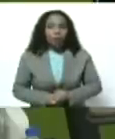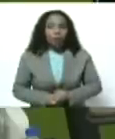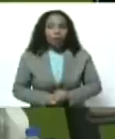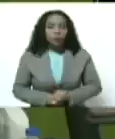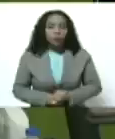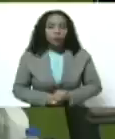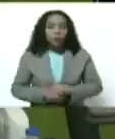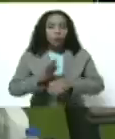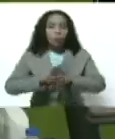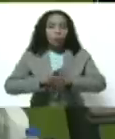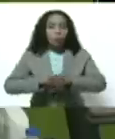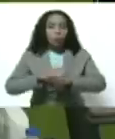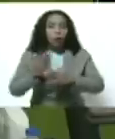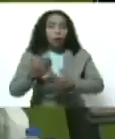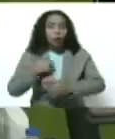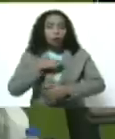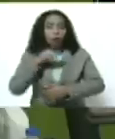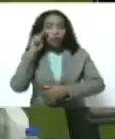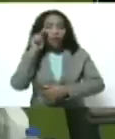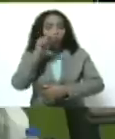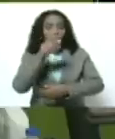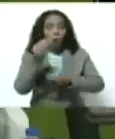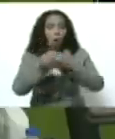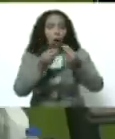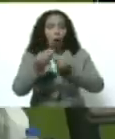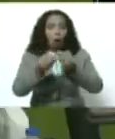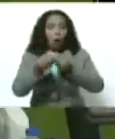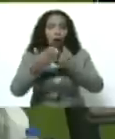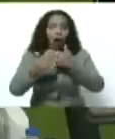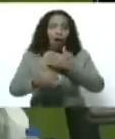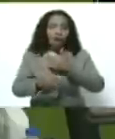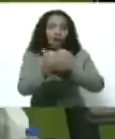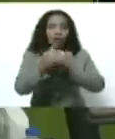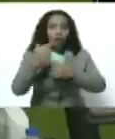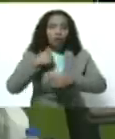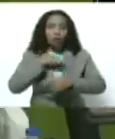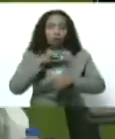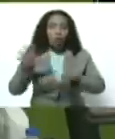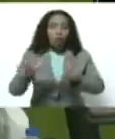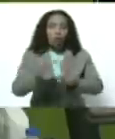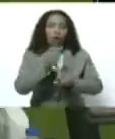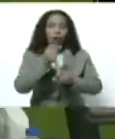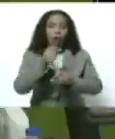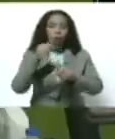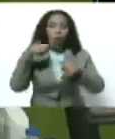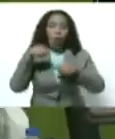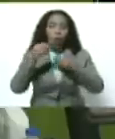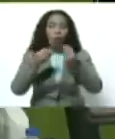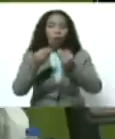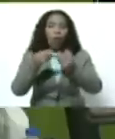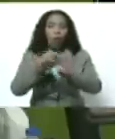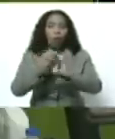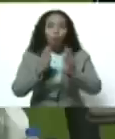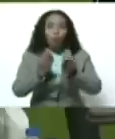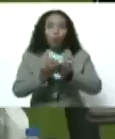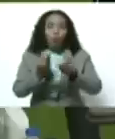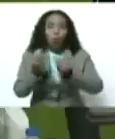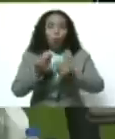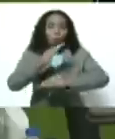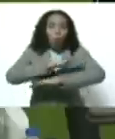porque hemos visto una reversión del avance que hemos logrado como hemisferio, sobre todo debido a la actitud